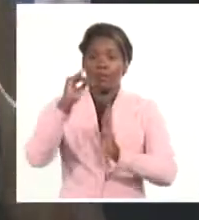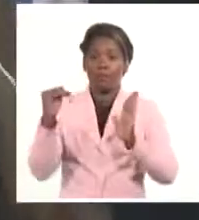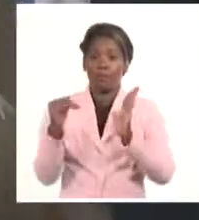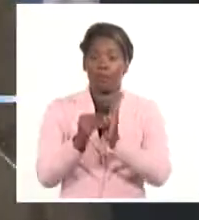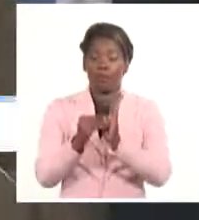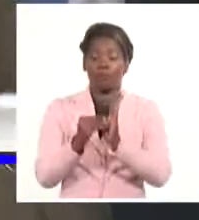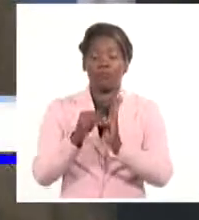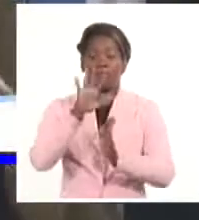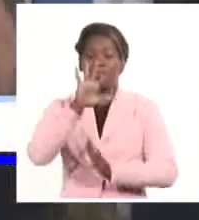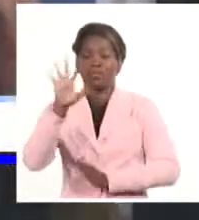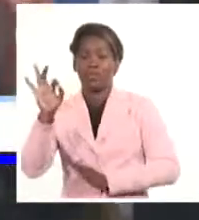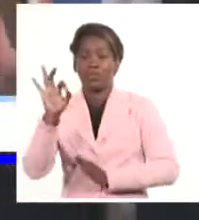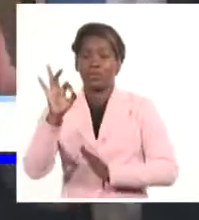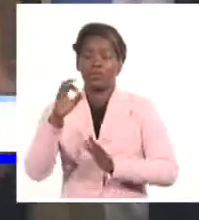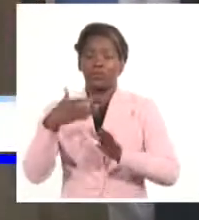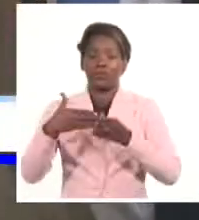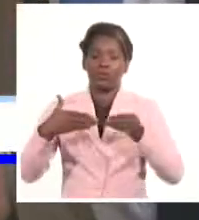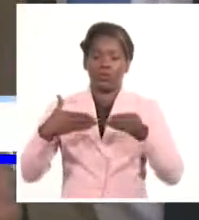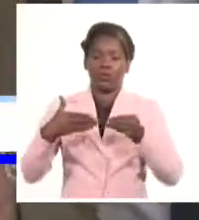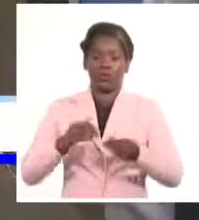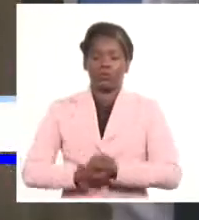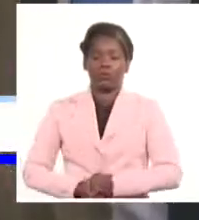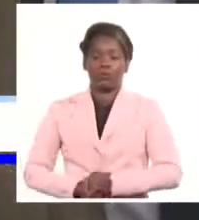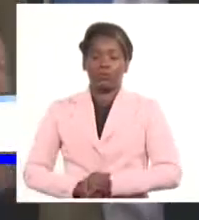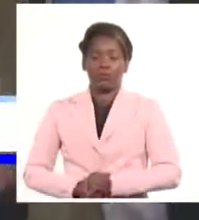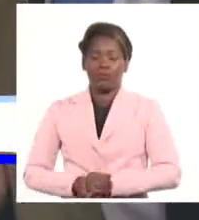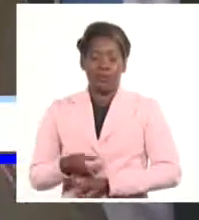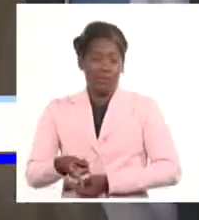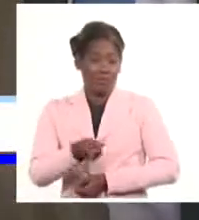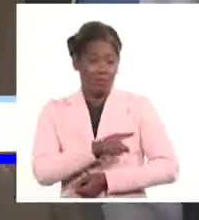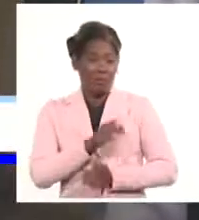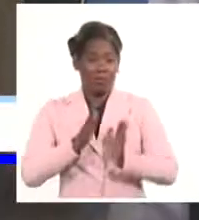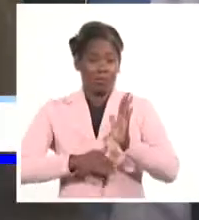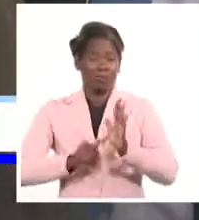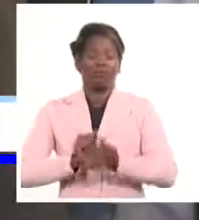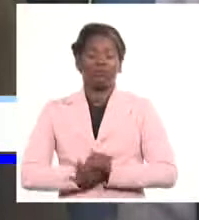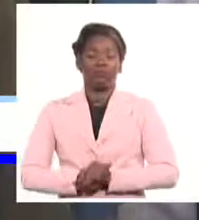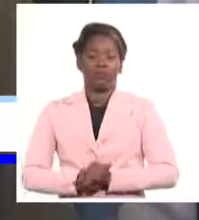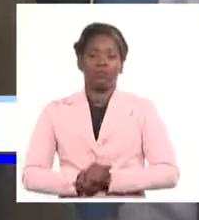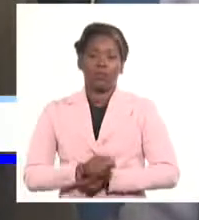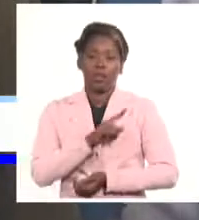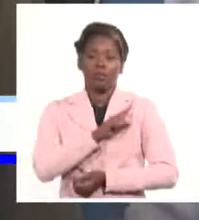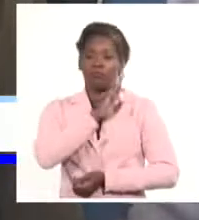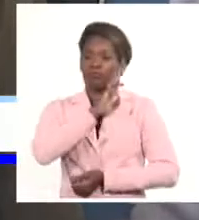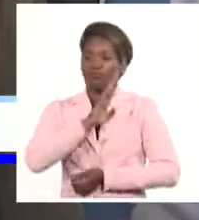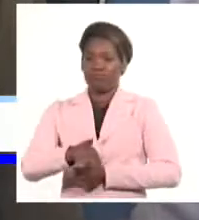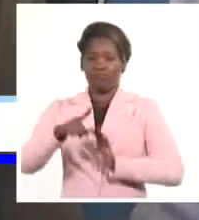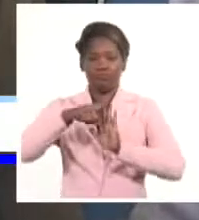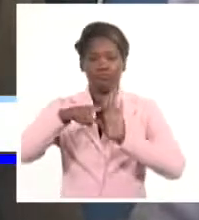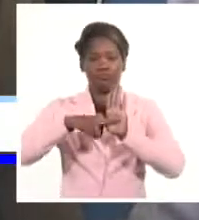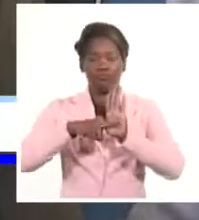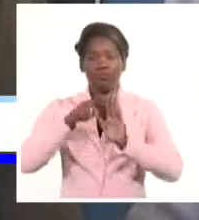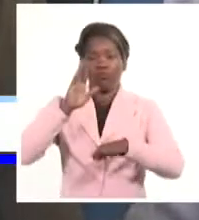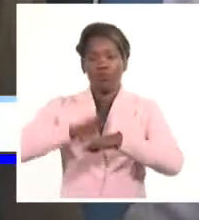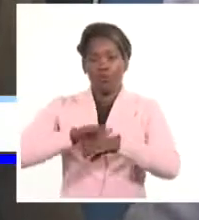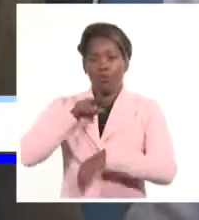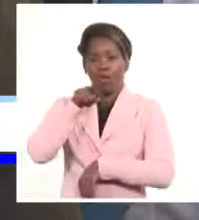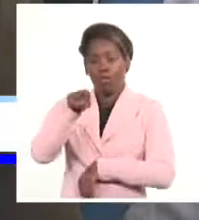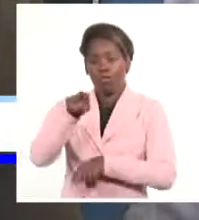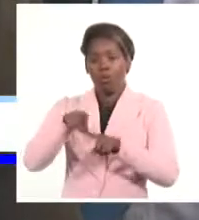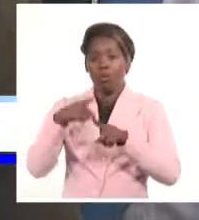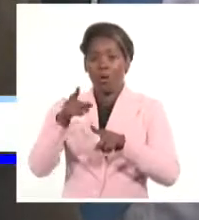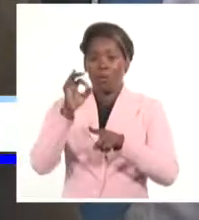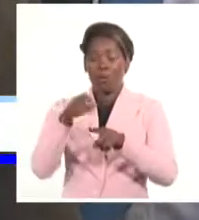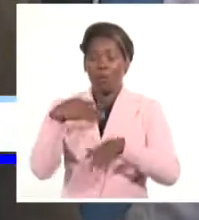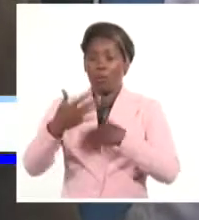julio pasado, Bannon fue declarado culpable de obstruir las investigaciones sobre el asalto al Capitolio de Washington, D.C. en enero de 2021,